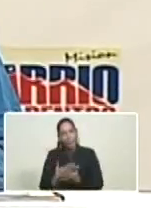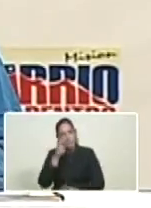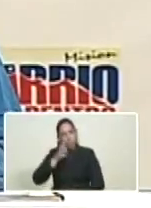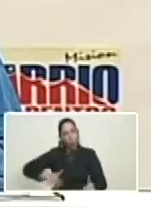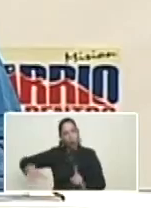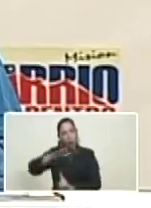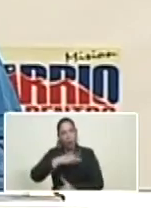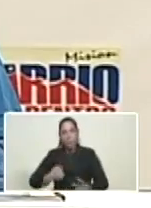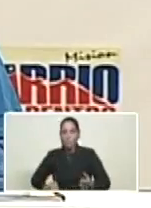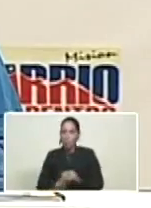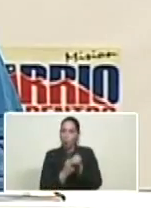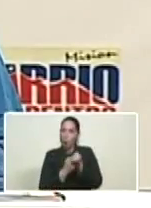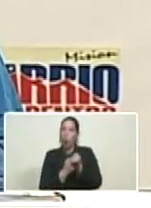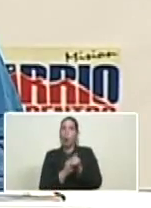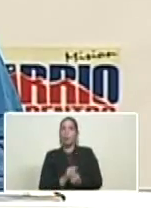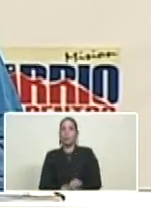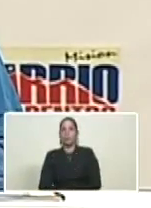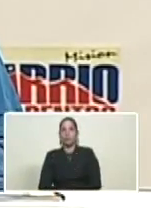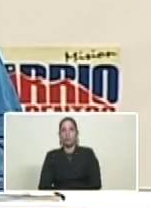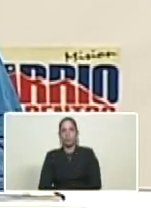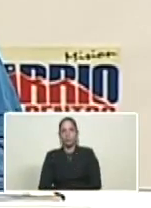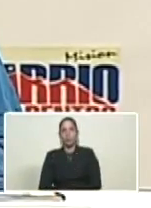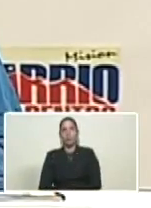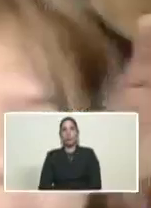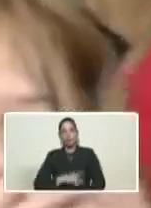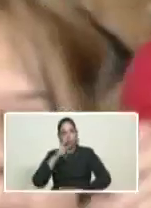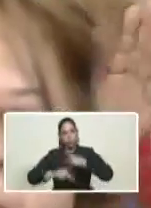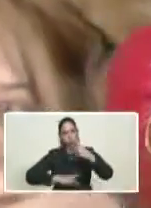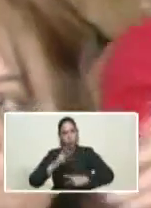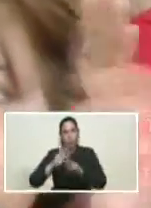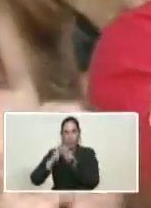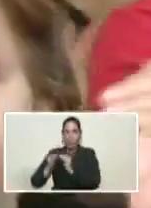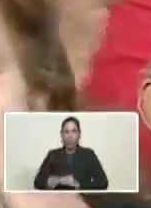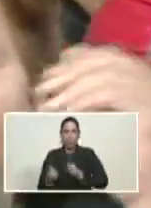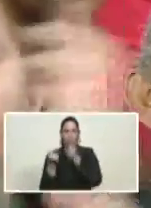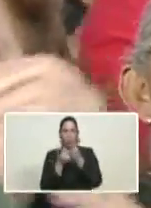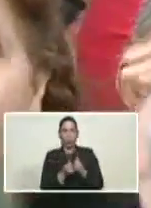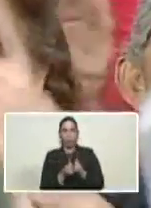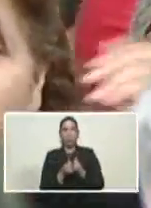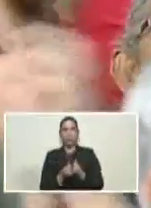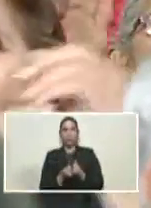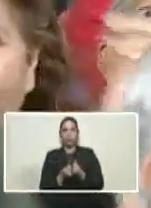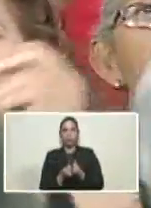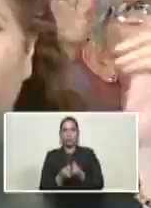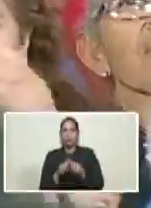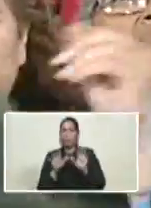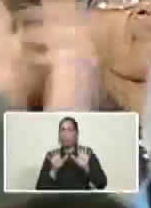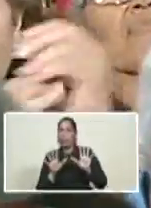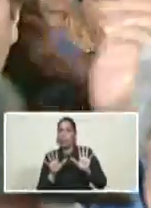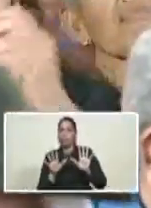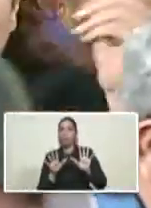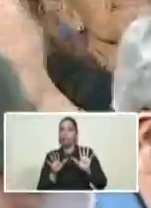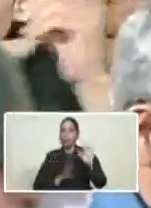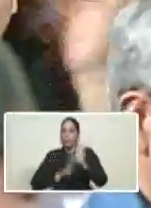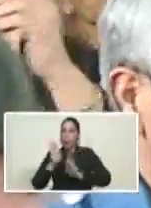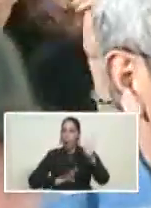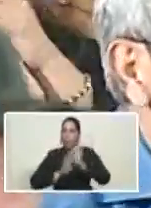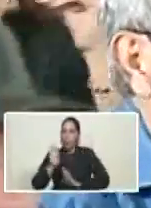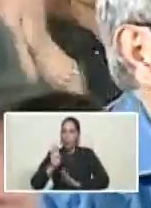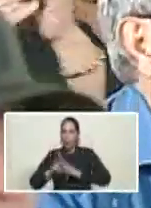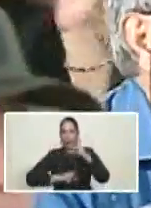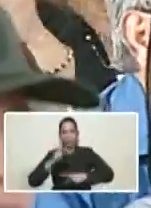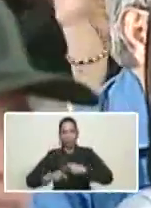apoyo, su respaldo al programa de recuperación económica en sus 10 líneas, crecimiento y prosperidad del